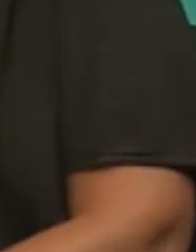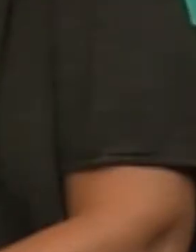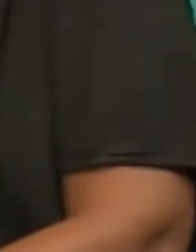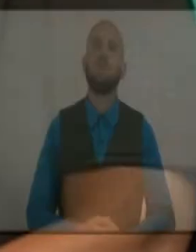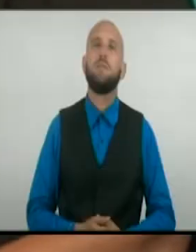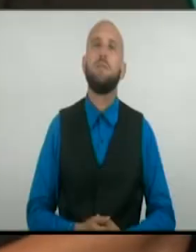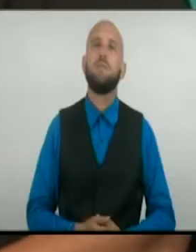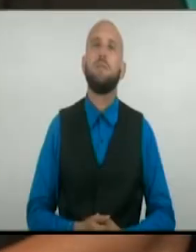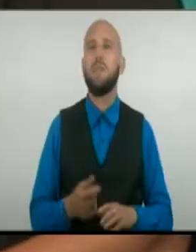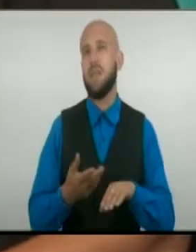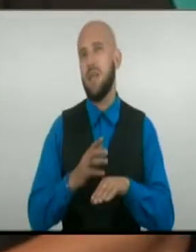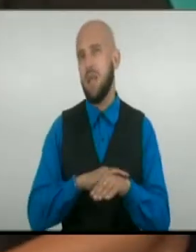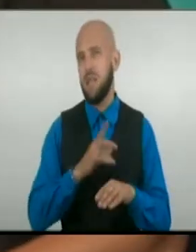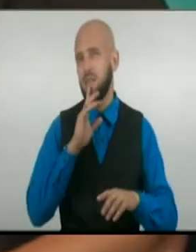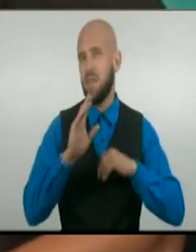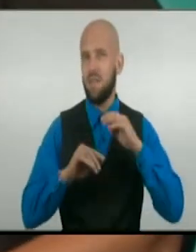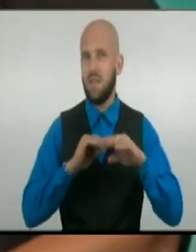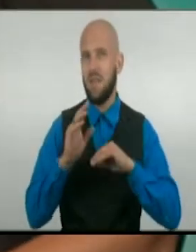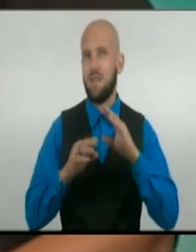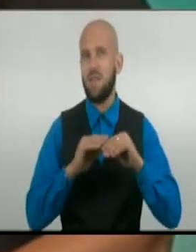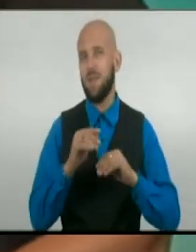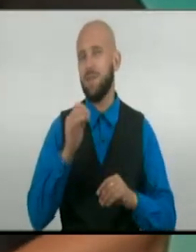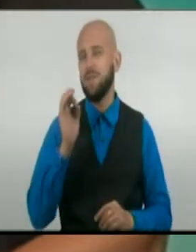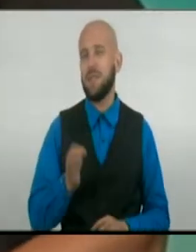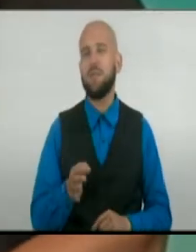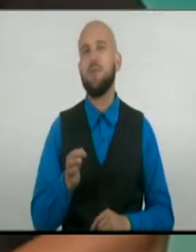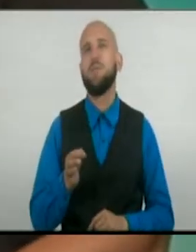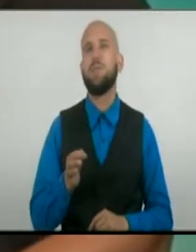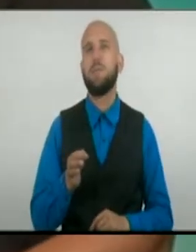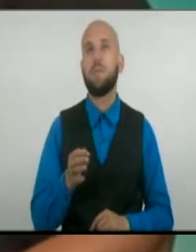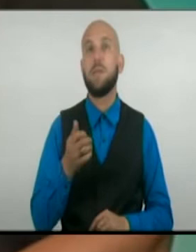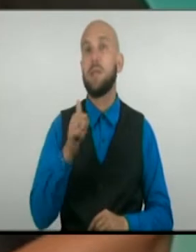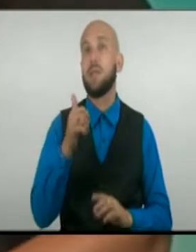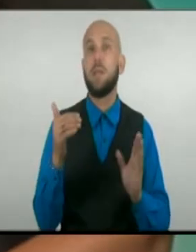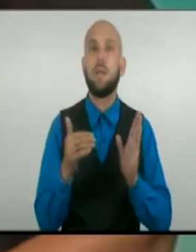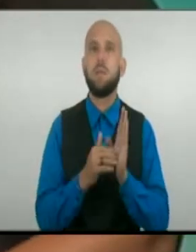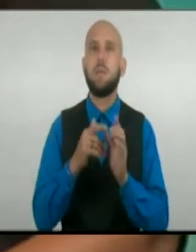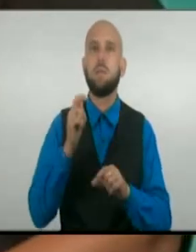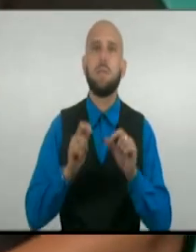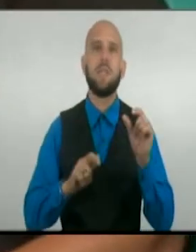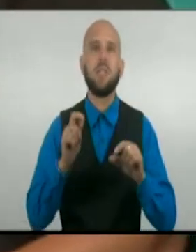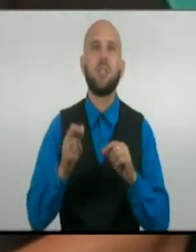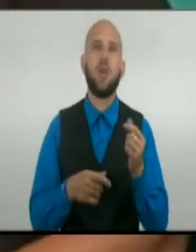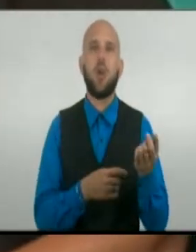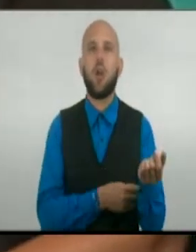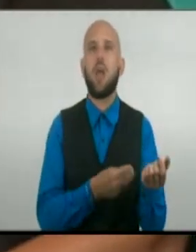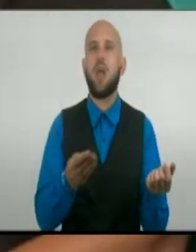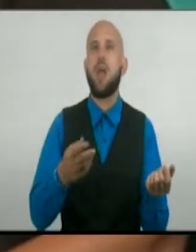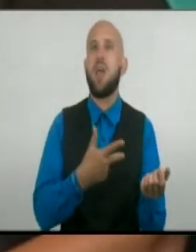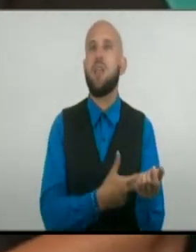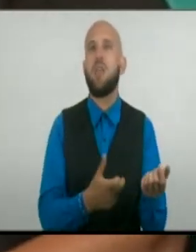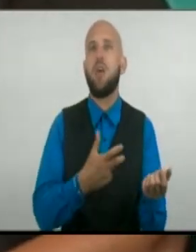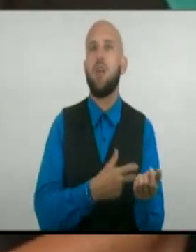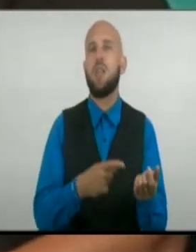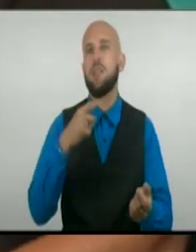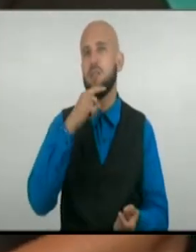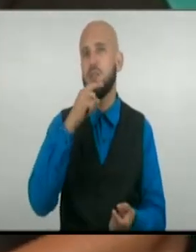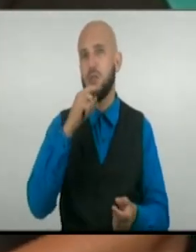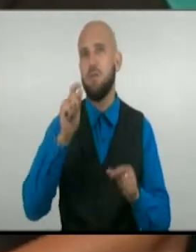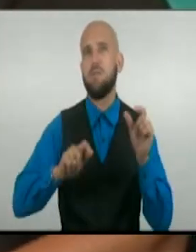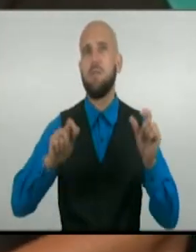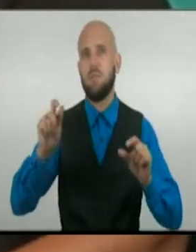ya habíamos comentado doctora joanne acá que son casi 10.000 los donantes de sangre en nuestra provincia